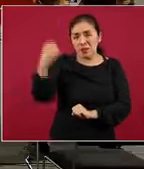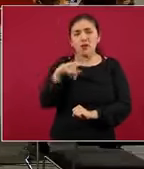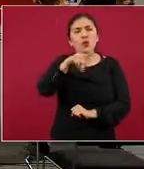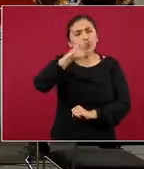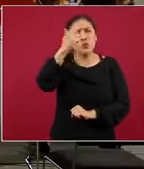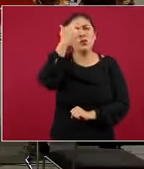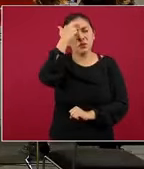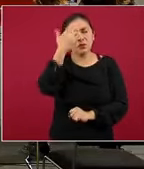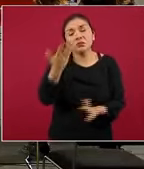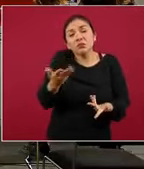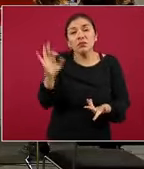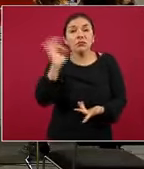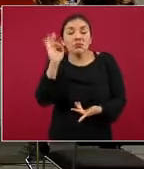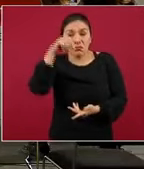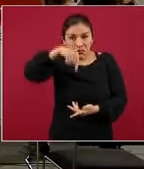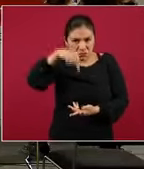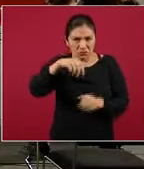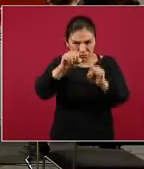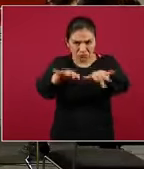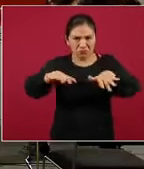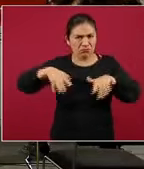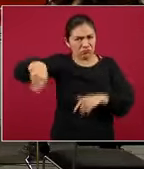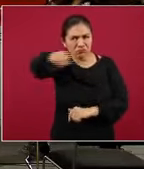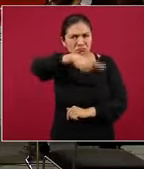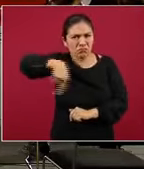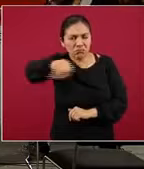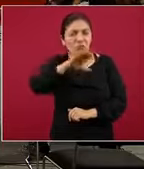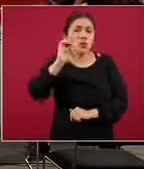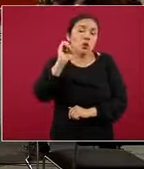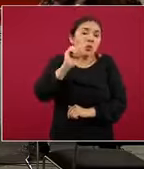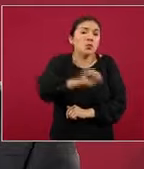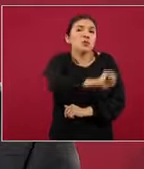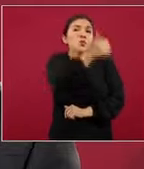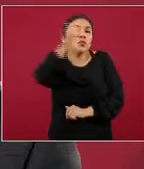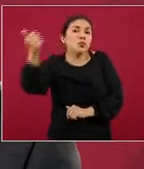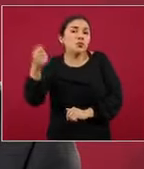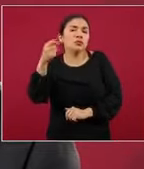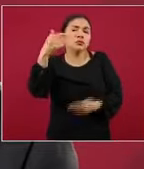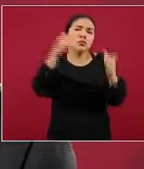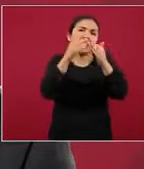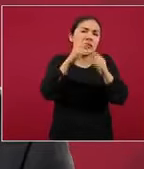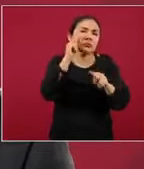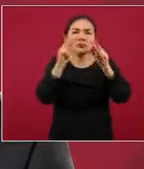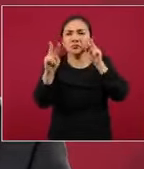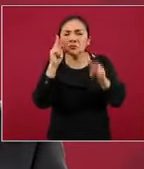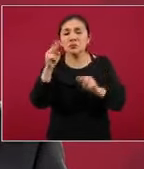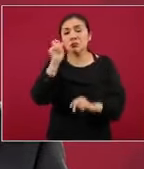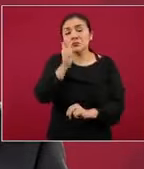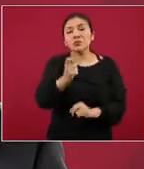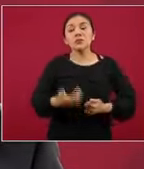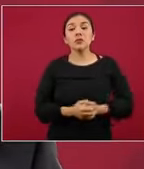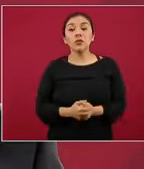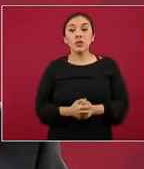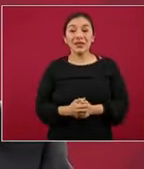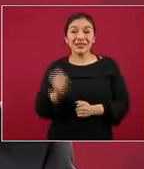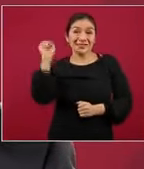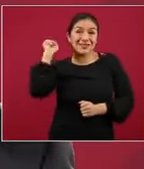Recordarán ustedes, quizá no solo aquí en la audiencia directa, sino en sus casas, que el